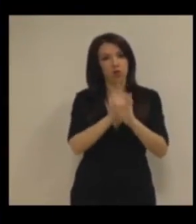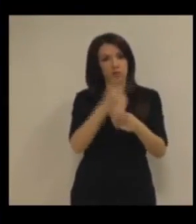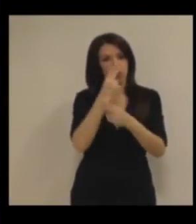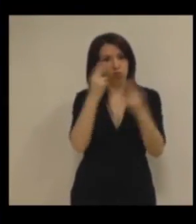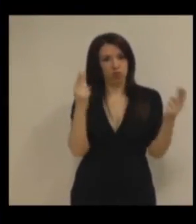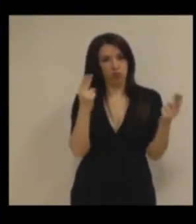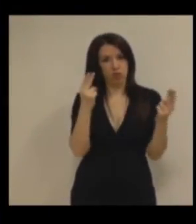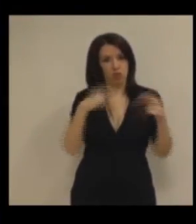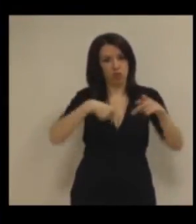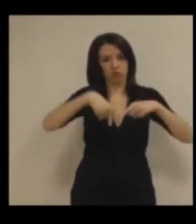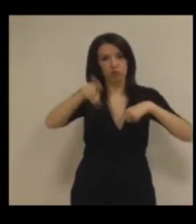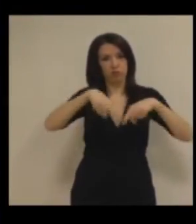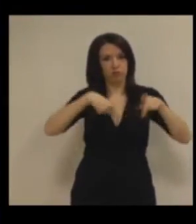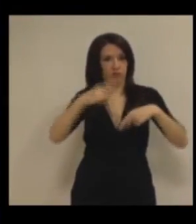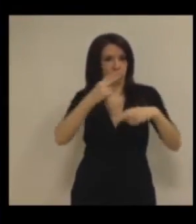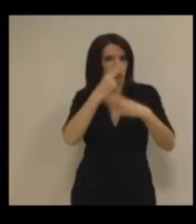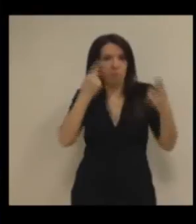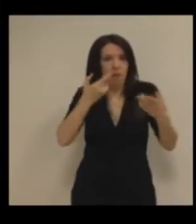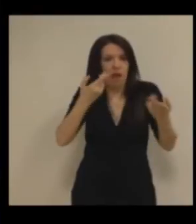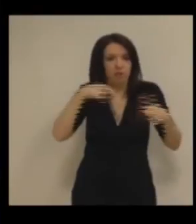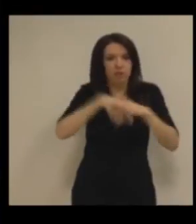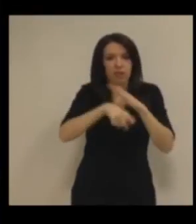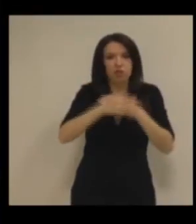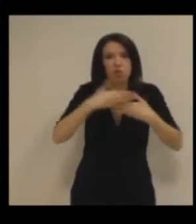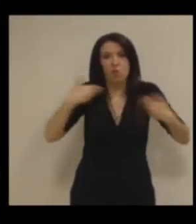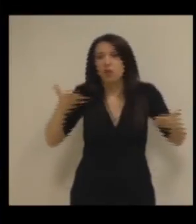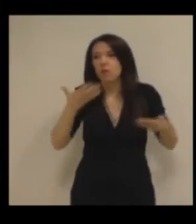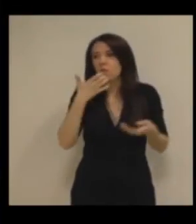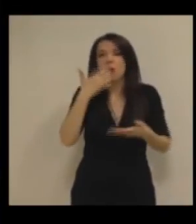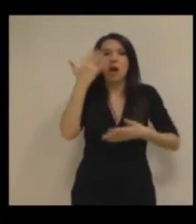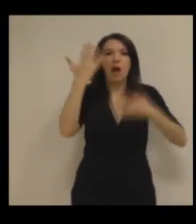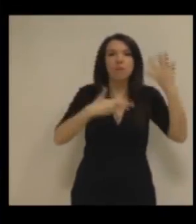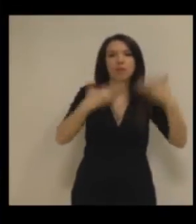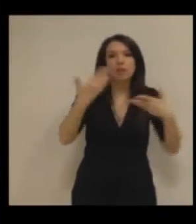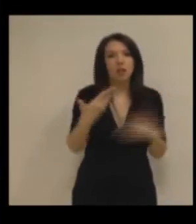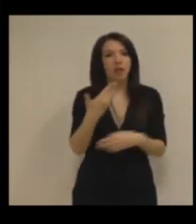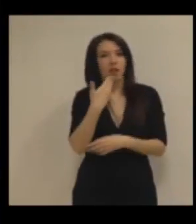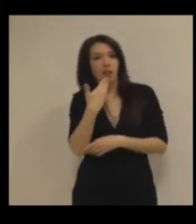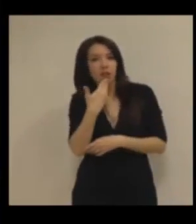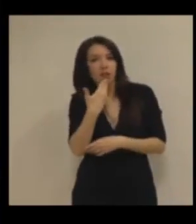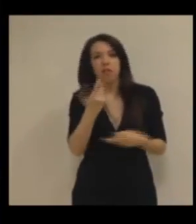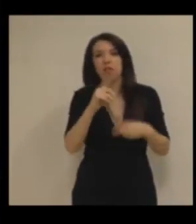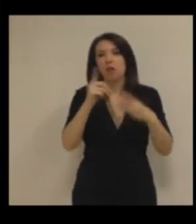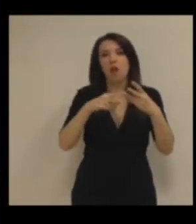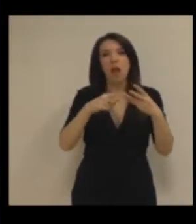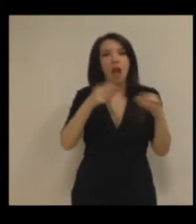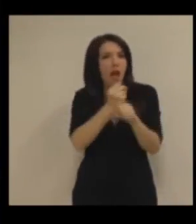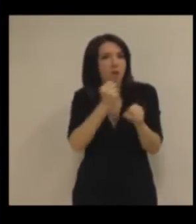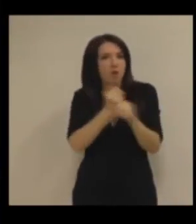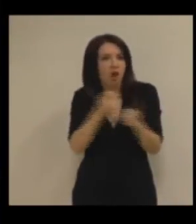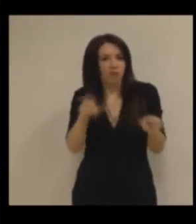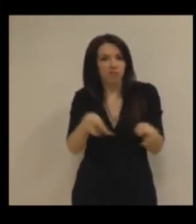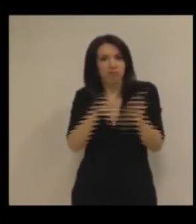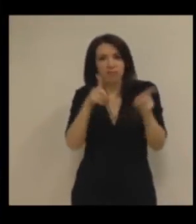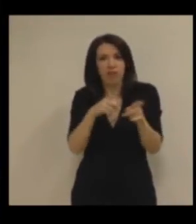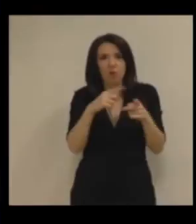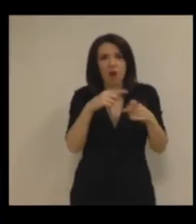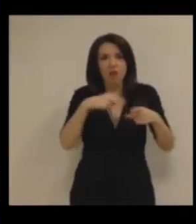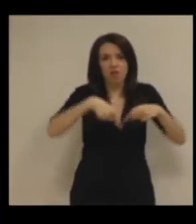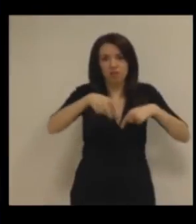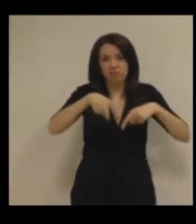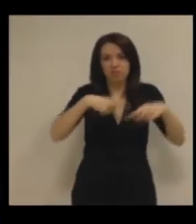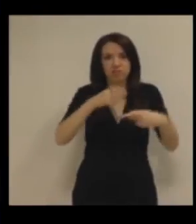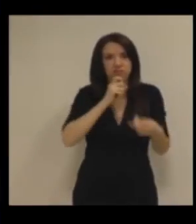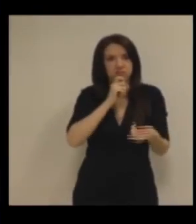del transporte público para hacer cualquier tipo de gestión, ya sea administrativa, de ocio, de laboral. Entonces, esto nos